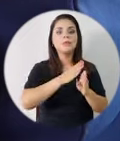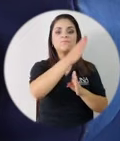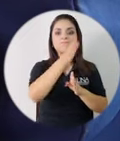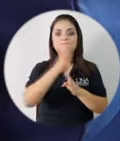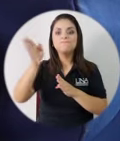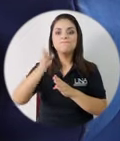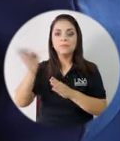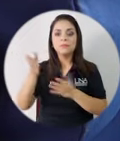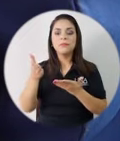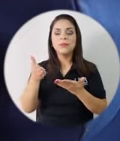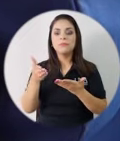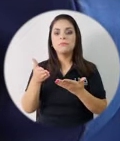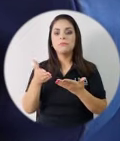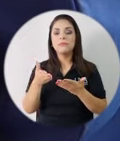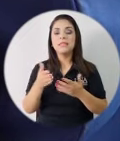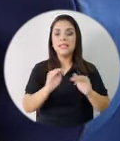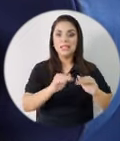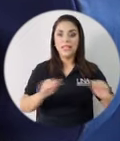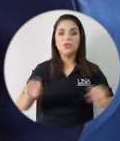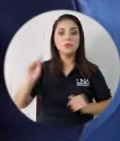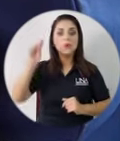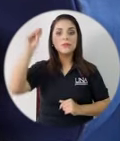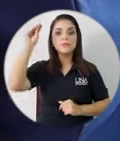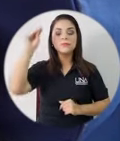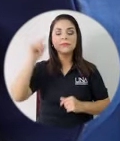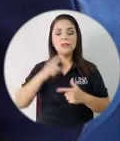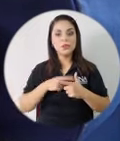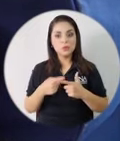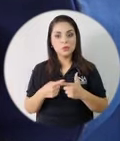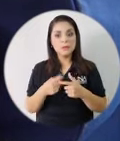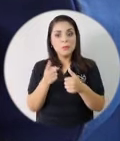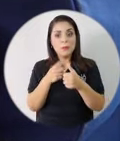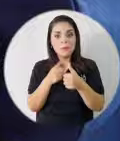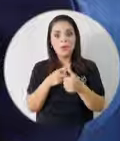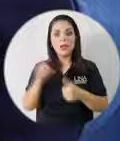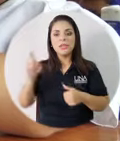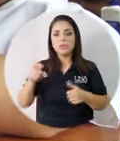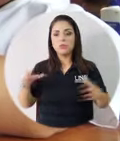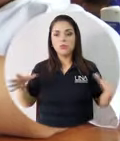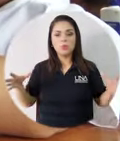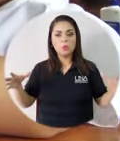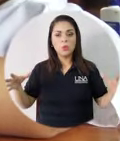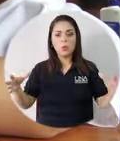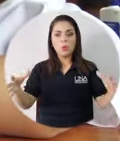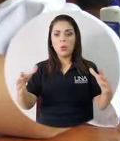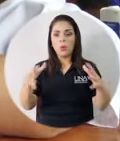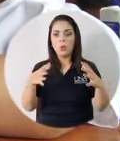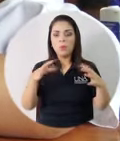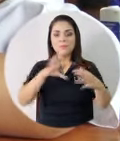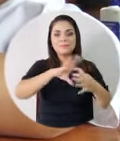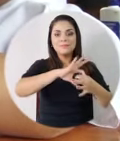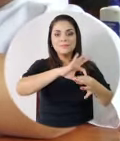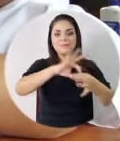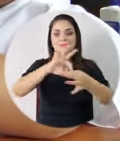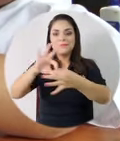extensión alrededor de niñez y adolescencia. Entonces, uno es